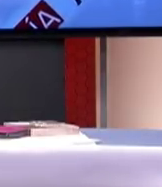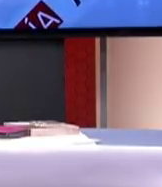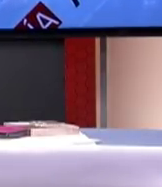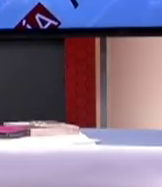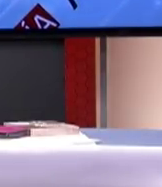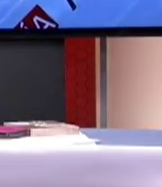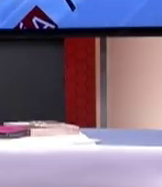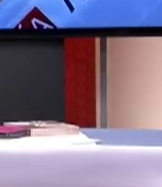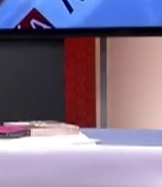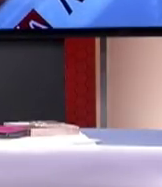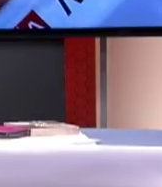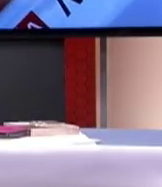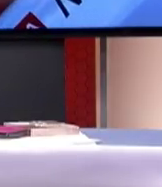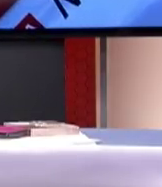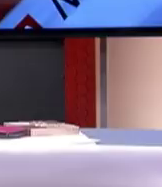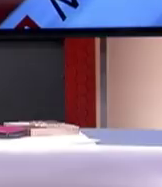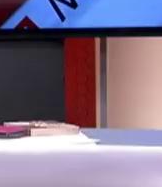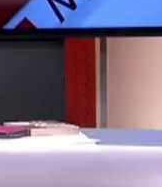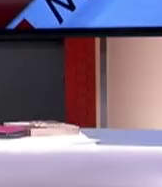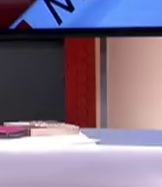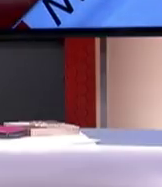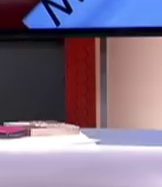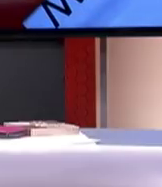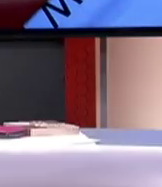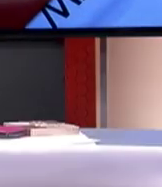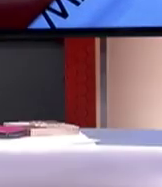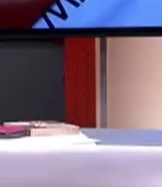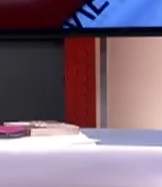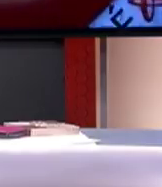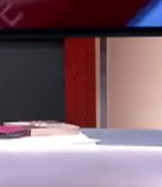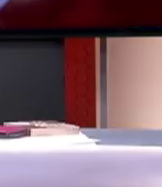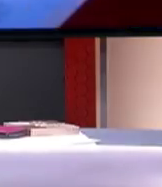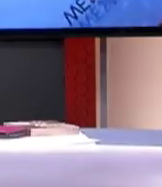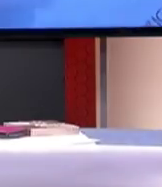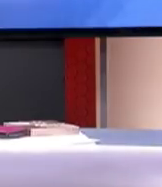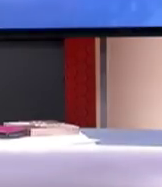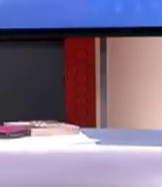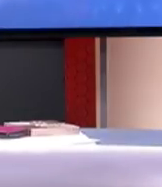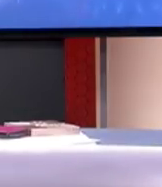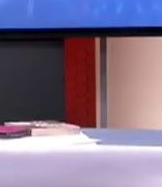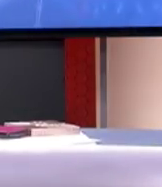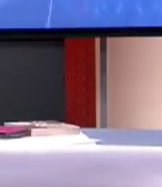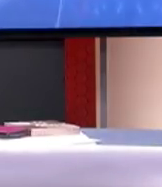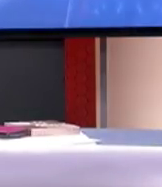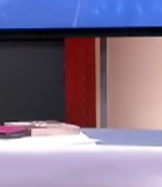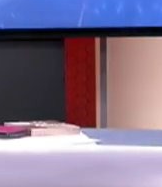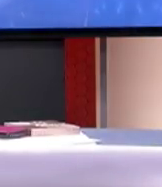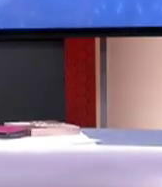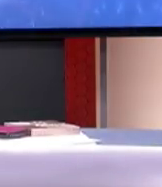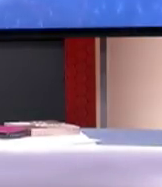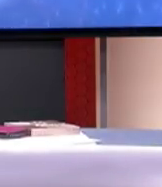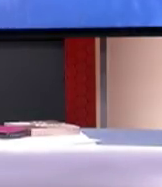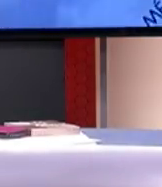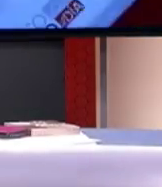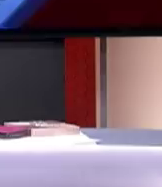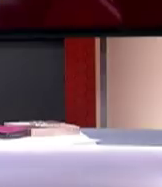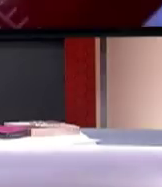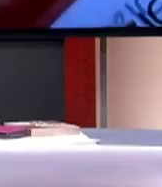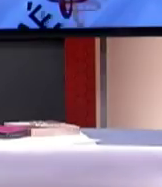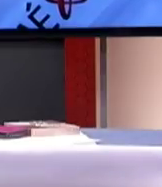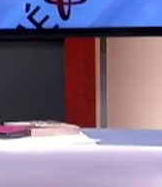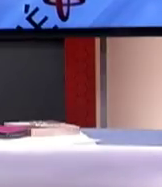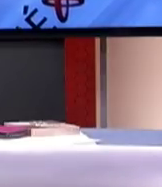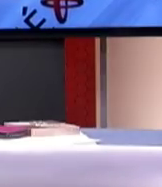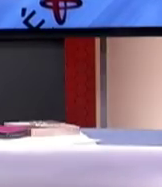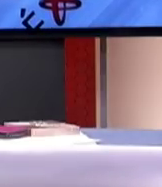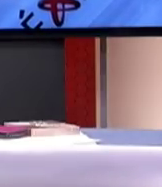Luis Guacuja, profesor de la FES Zacatlán, muchas gracias por esta entrevista y muy buenos días. ¿Qué tal? Muy buenos días,